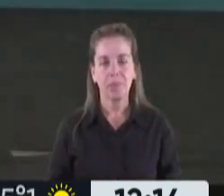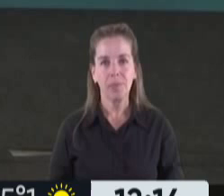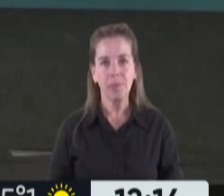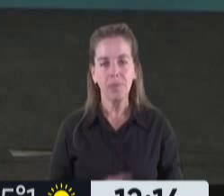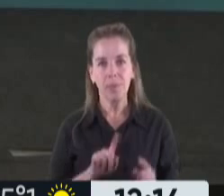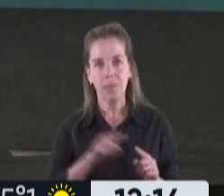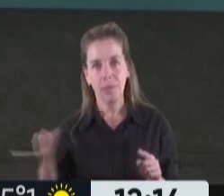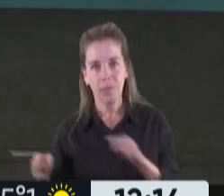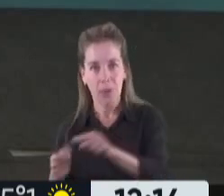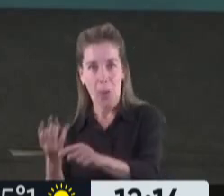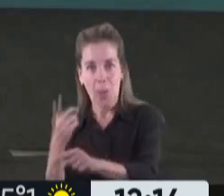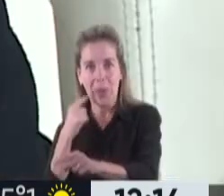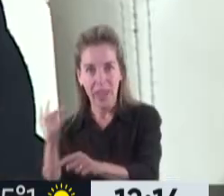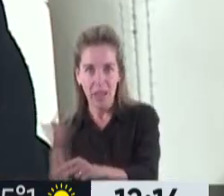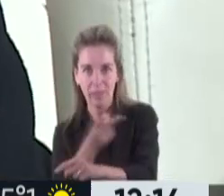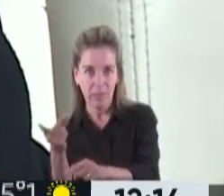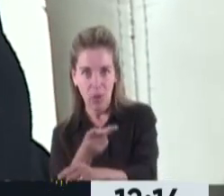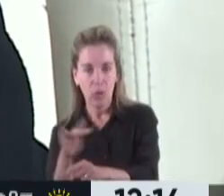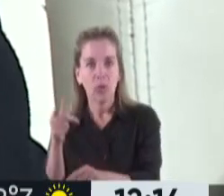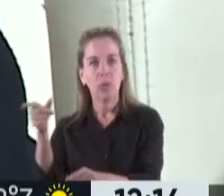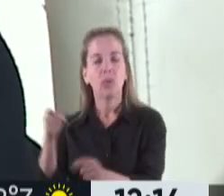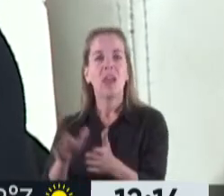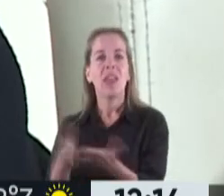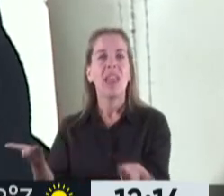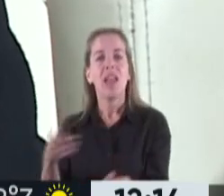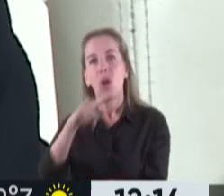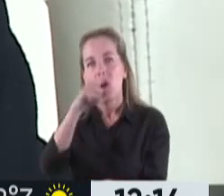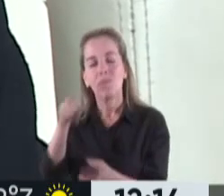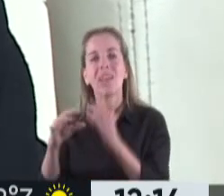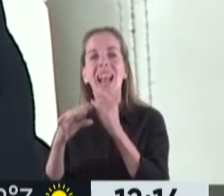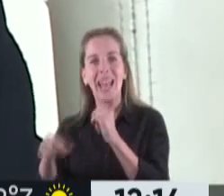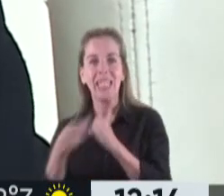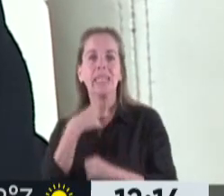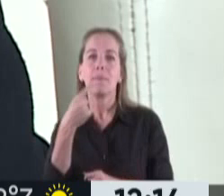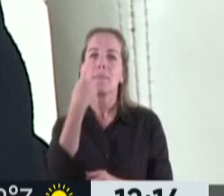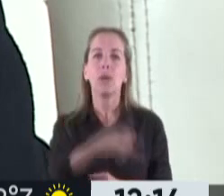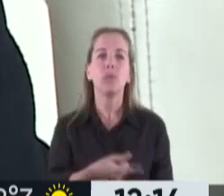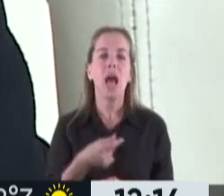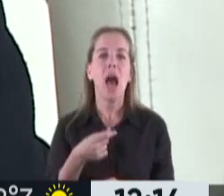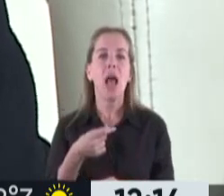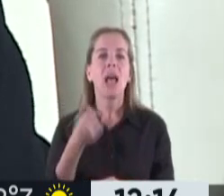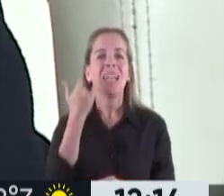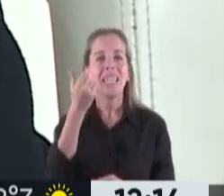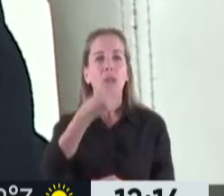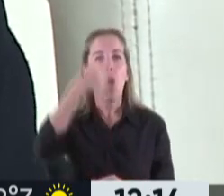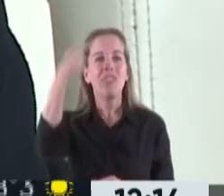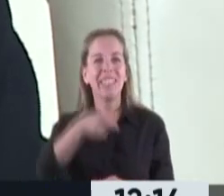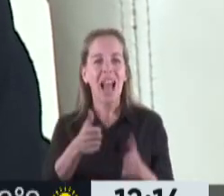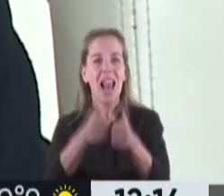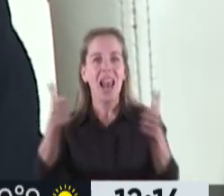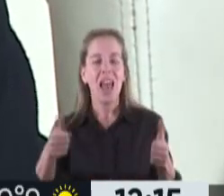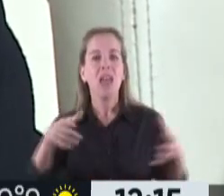Buen día, jefe de gabinete, Ignacio Ortelli, el diario Clarín. Le quiero consultar porque desde que se oficializó la fórmula de